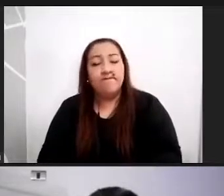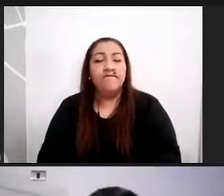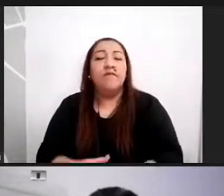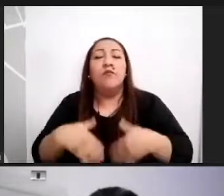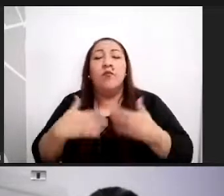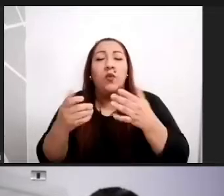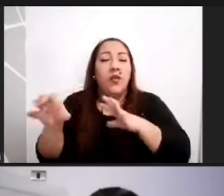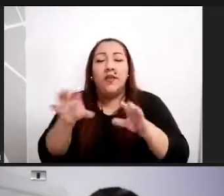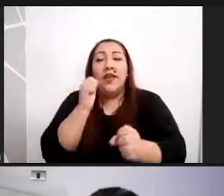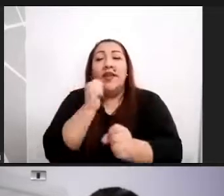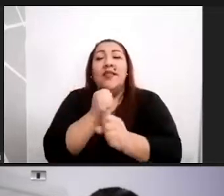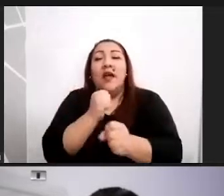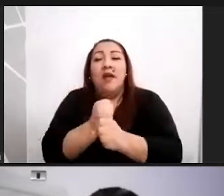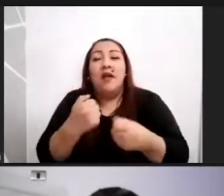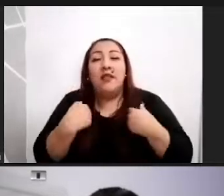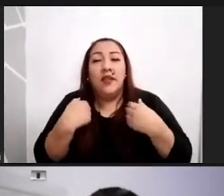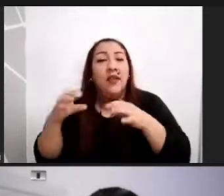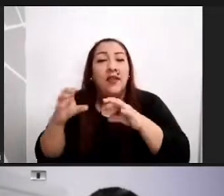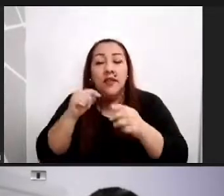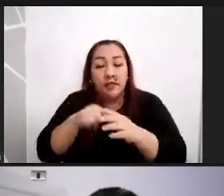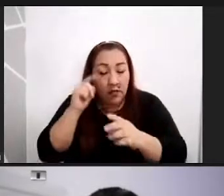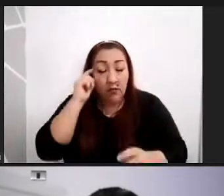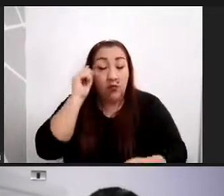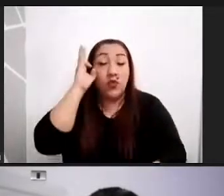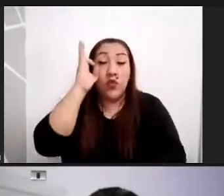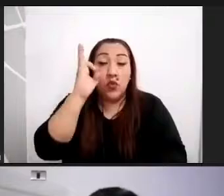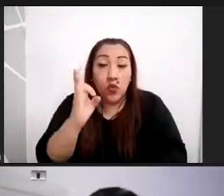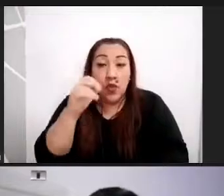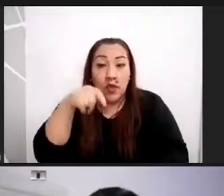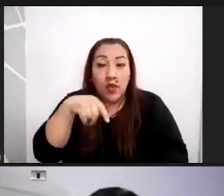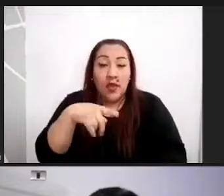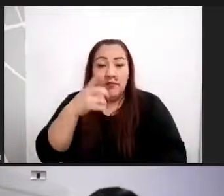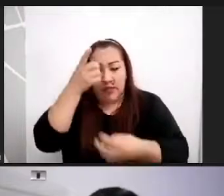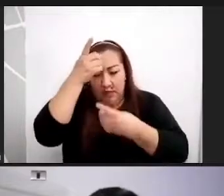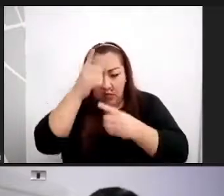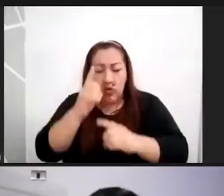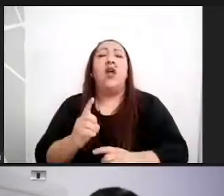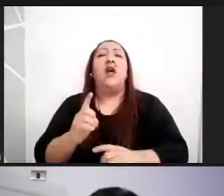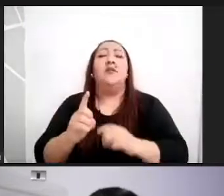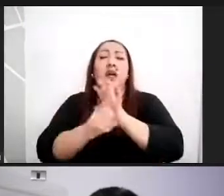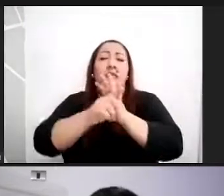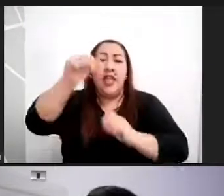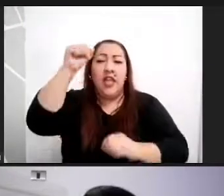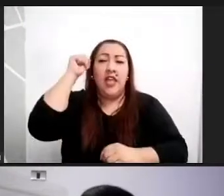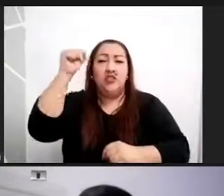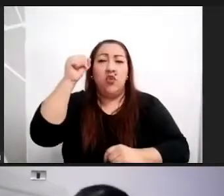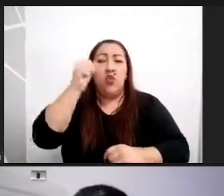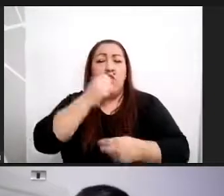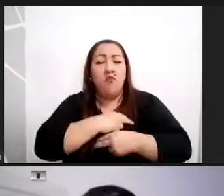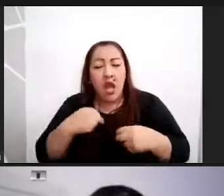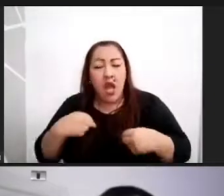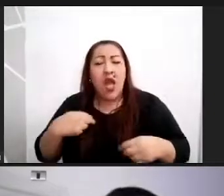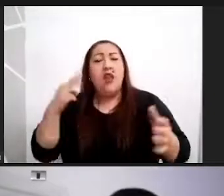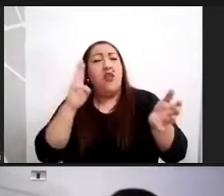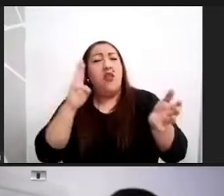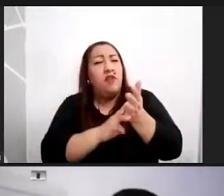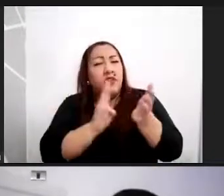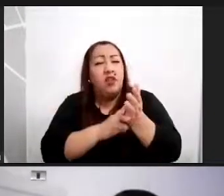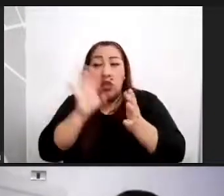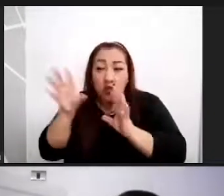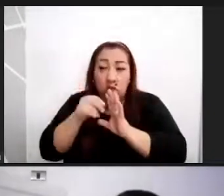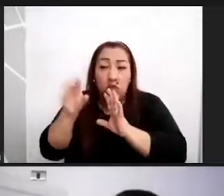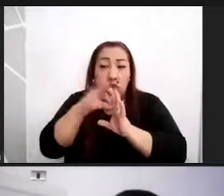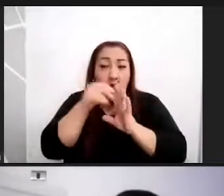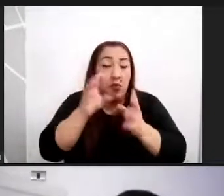las actuaciones que se vienen en adelante desde la democracia, desde los derechos humanos, desde las defensorías, para contribuir a